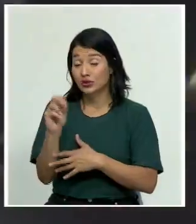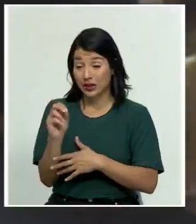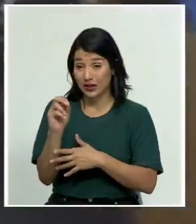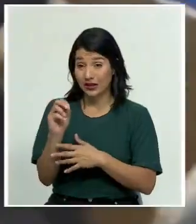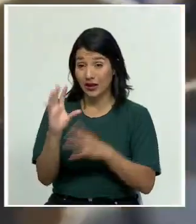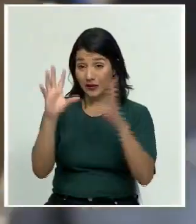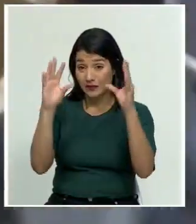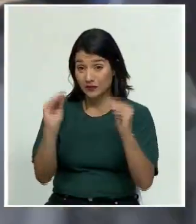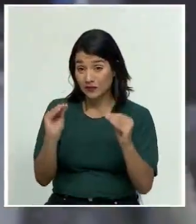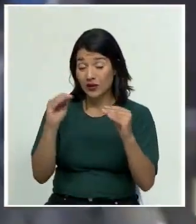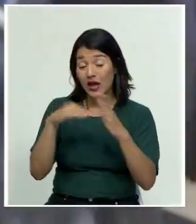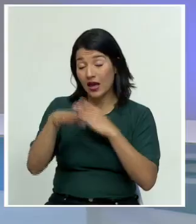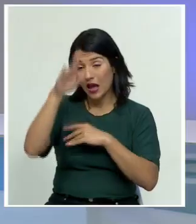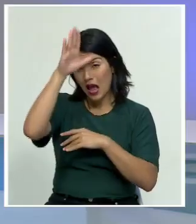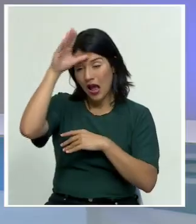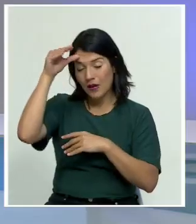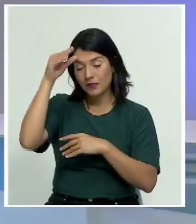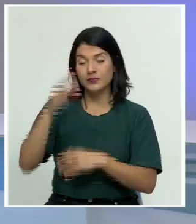en la Amazonía.